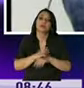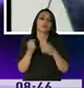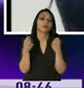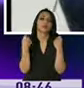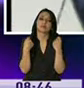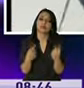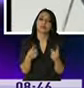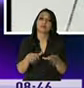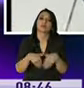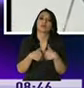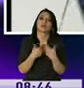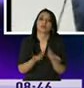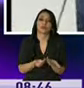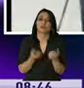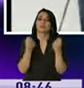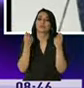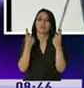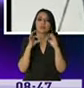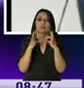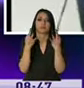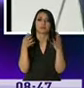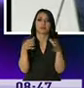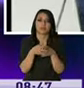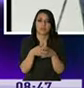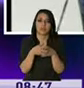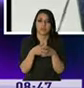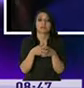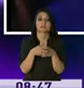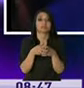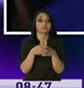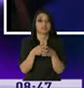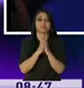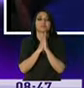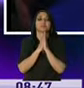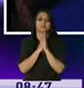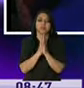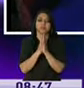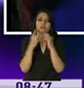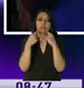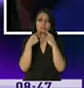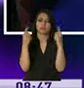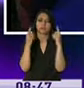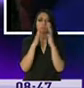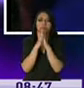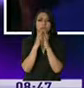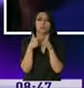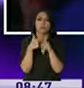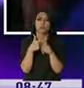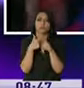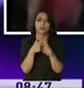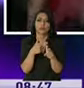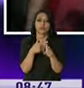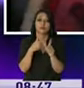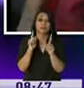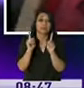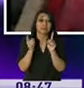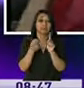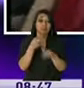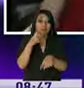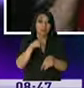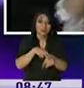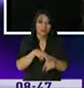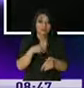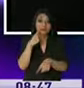las familias. Repetimos esto como auxilio, como un mensaje de urgencia. Al primer momento